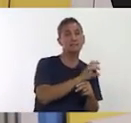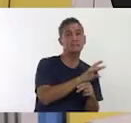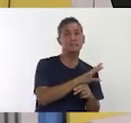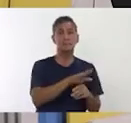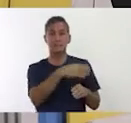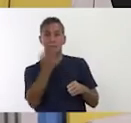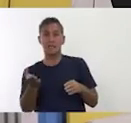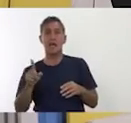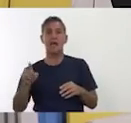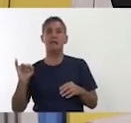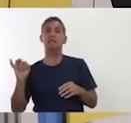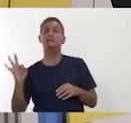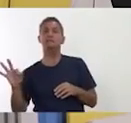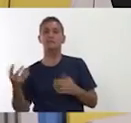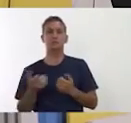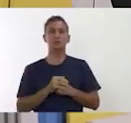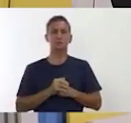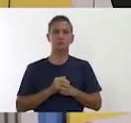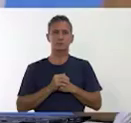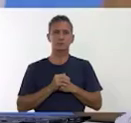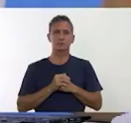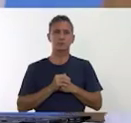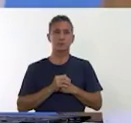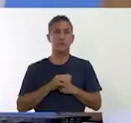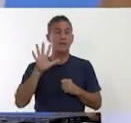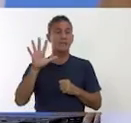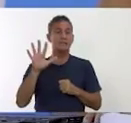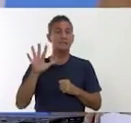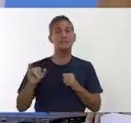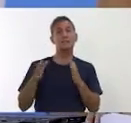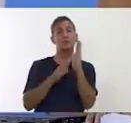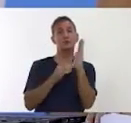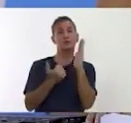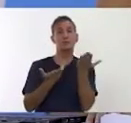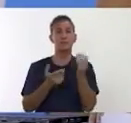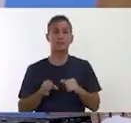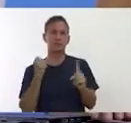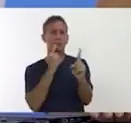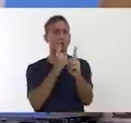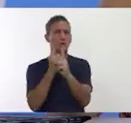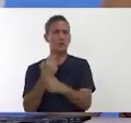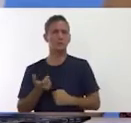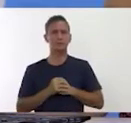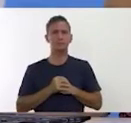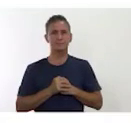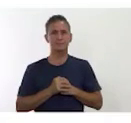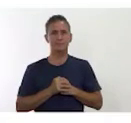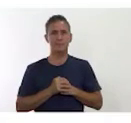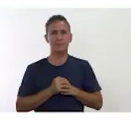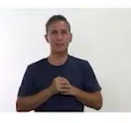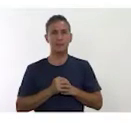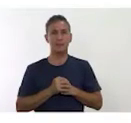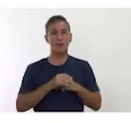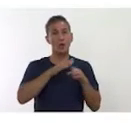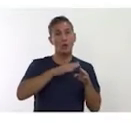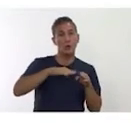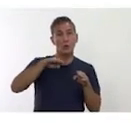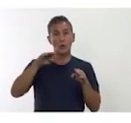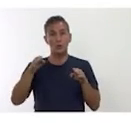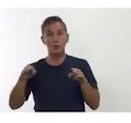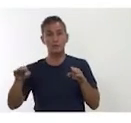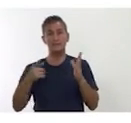del 15 al 18. Quinto semestre por encuentro.